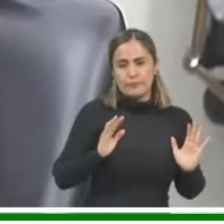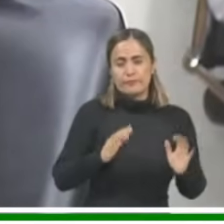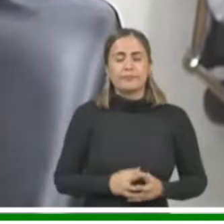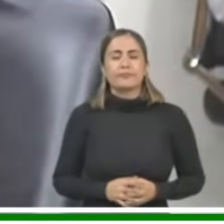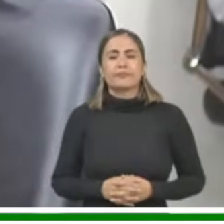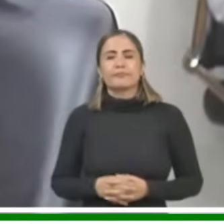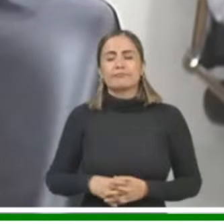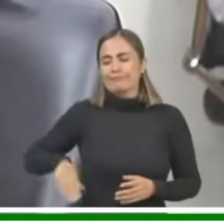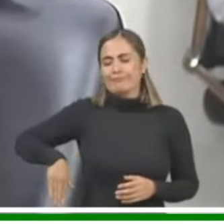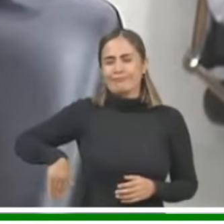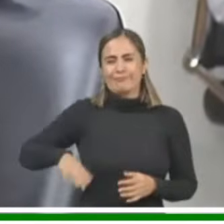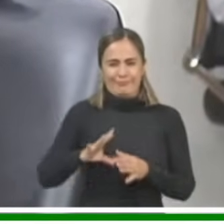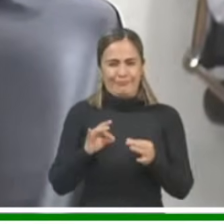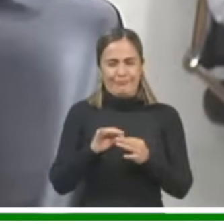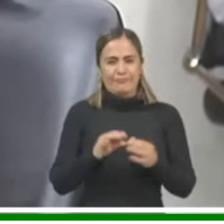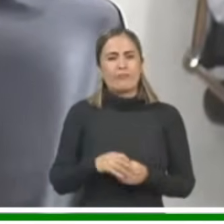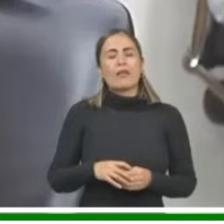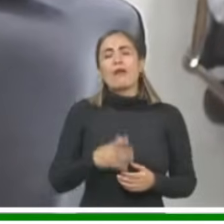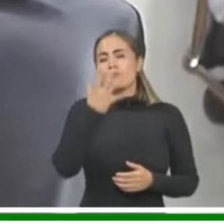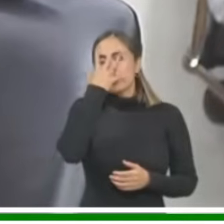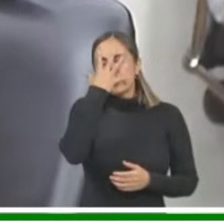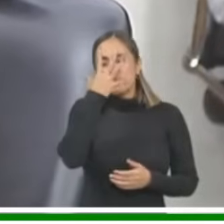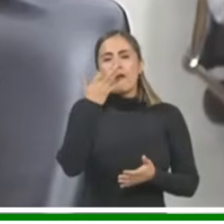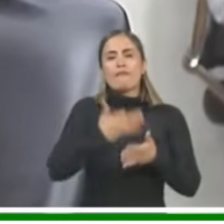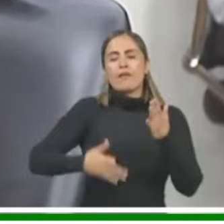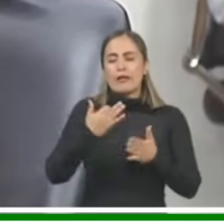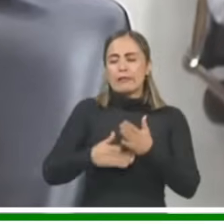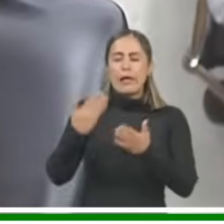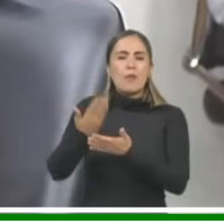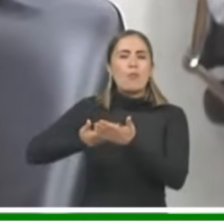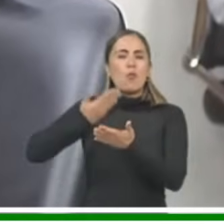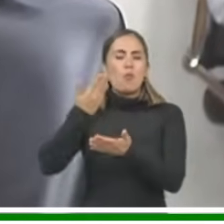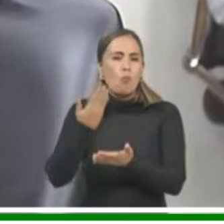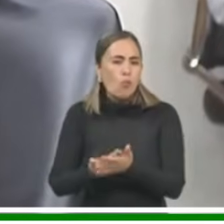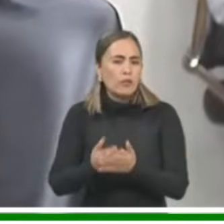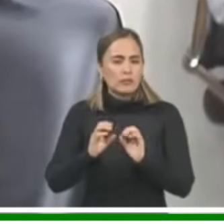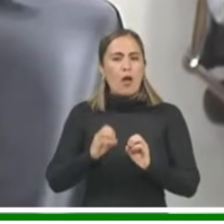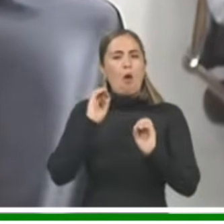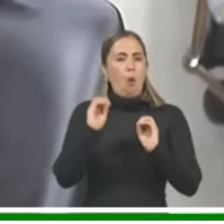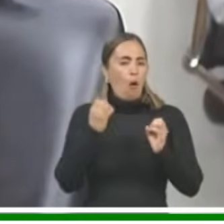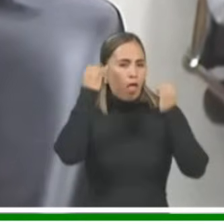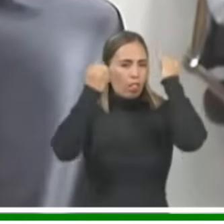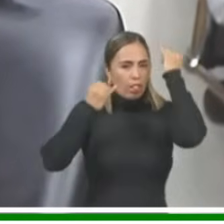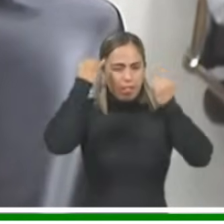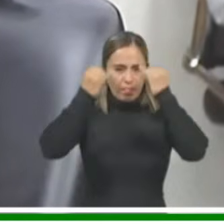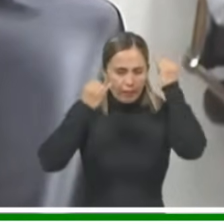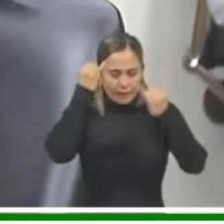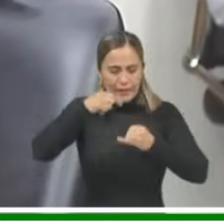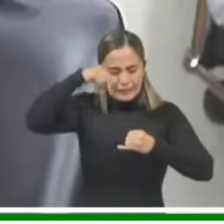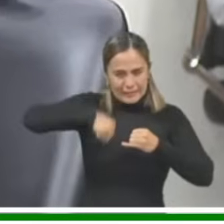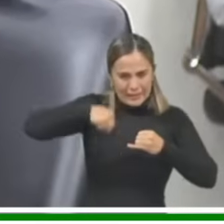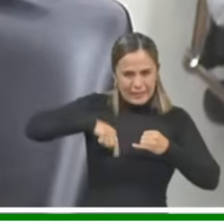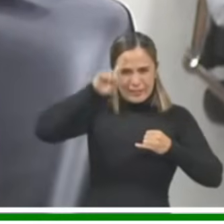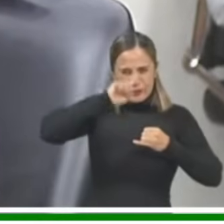con lo que empecé. La falta de seriedad en las propuestas o las ocurrencias en las propuestas en este Consejo que